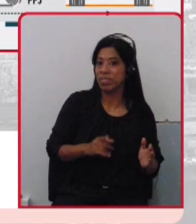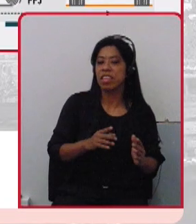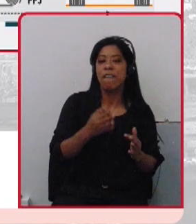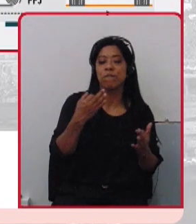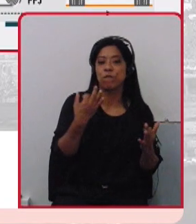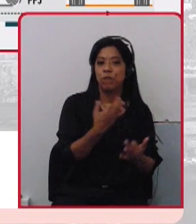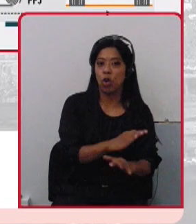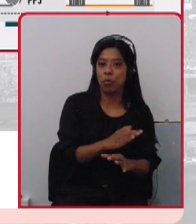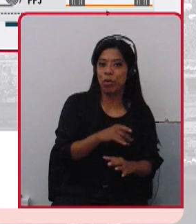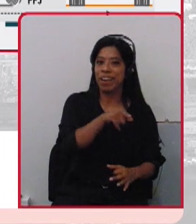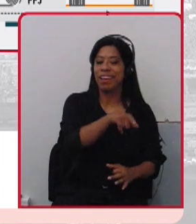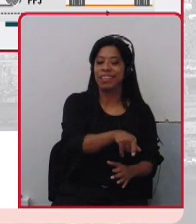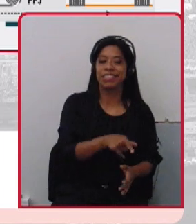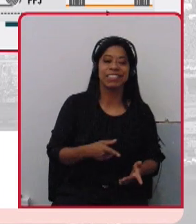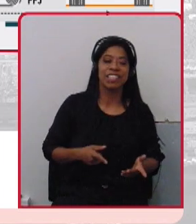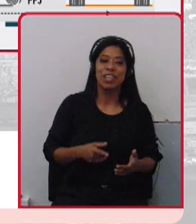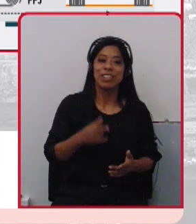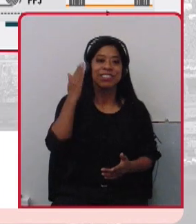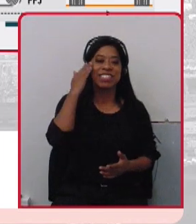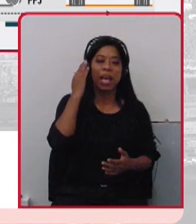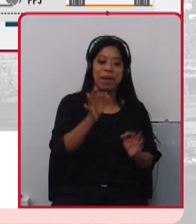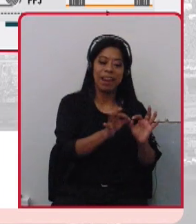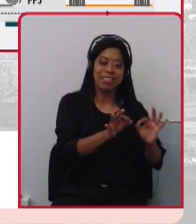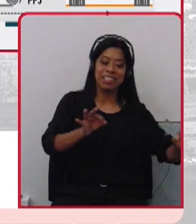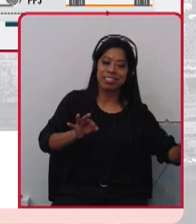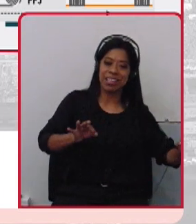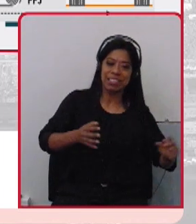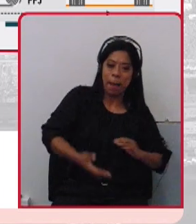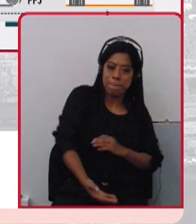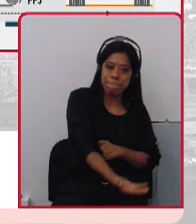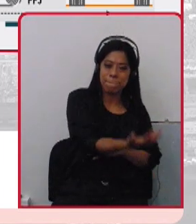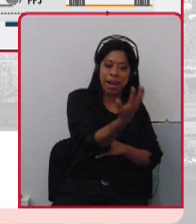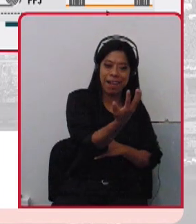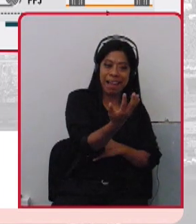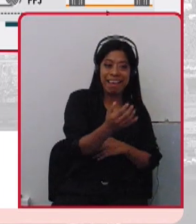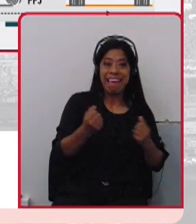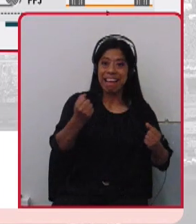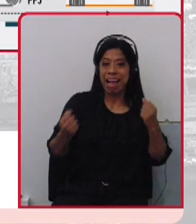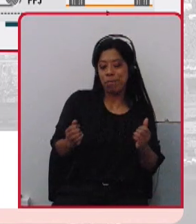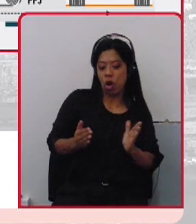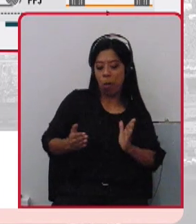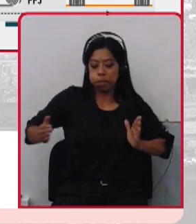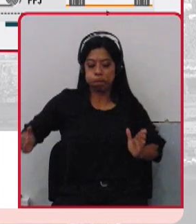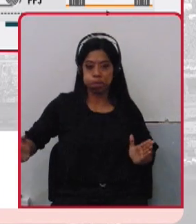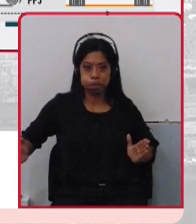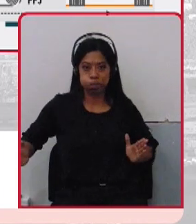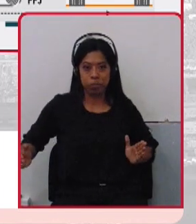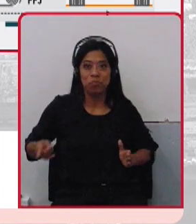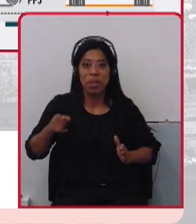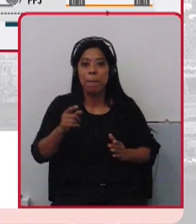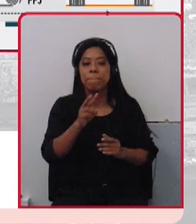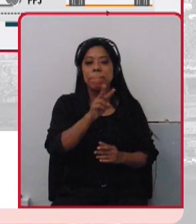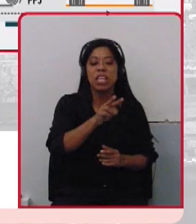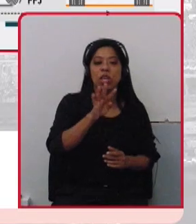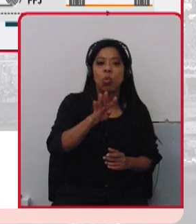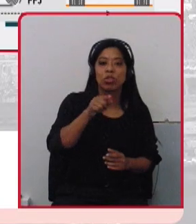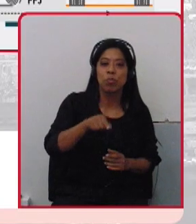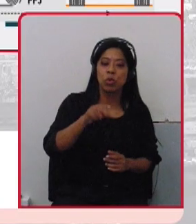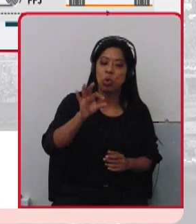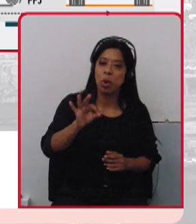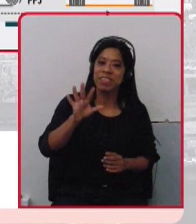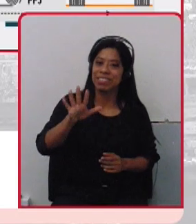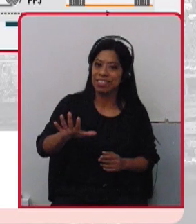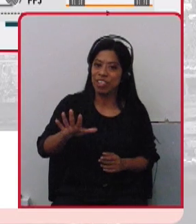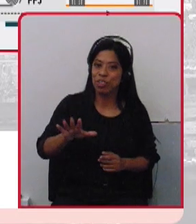fórmula, donde necesito solamente conocer la longitud de la pala y el ancho del camión. Vemos ahí que tengo los datos, 24 y 9.5,